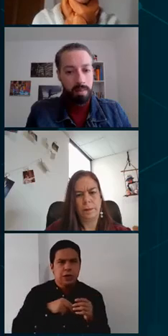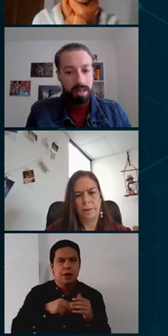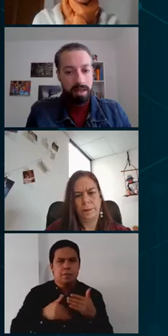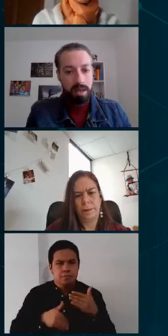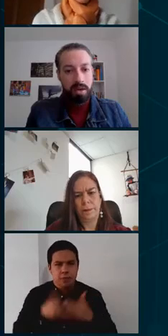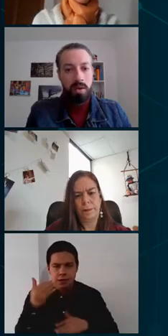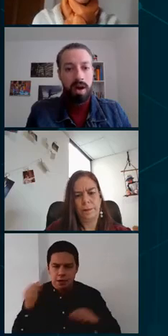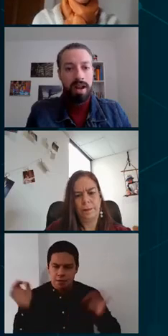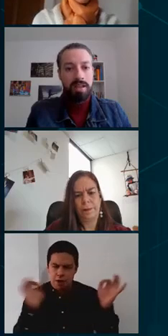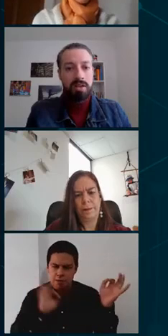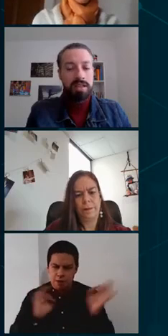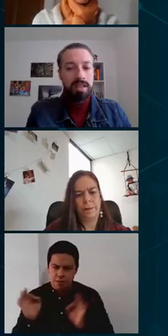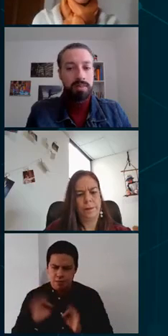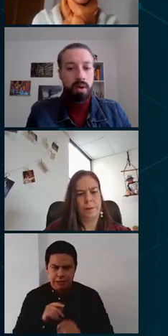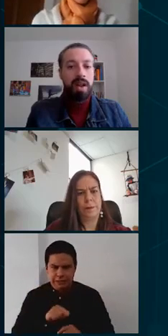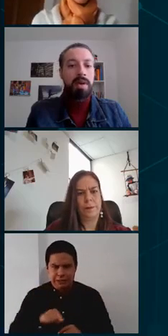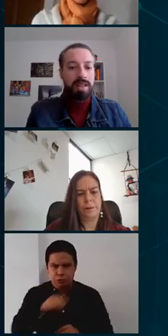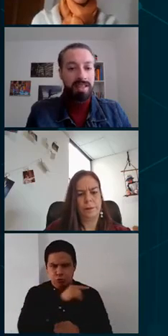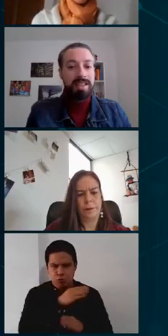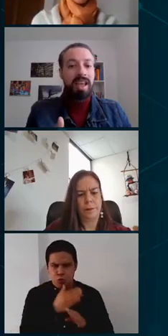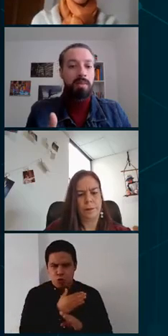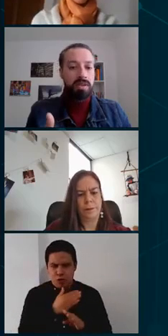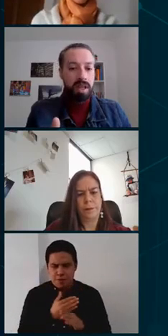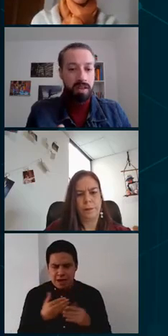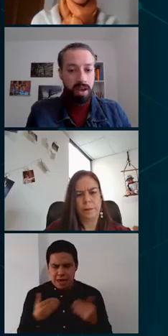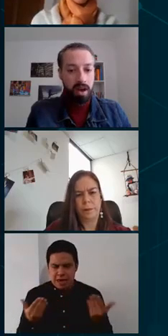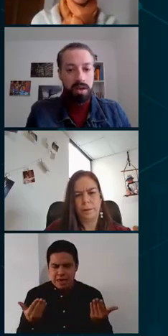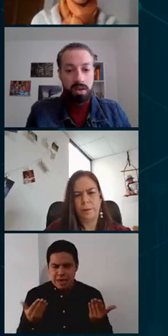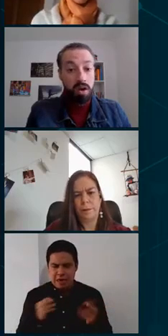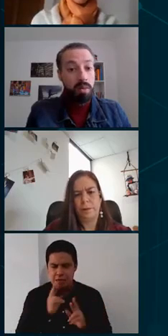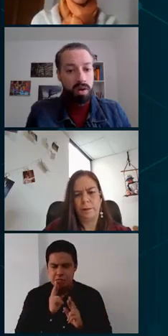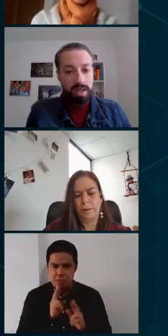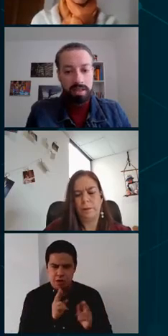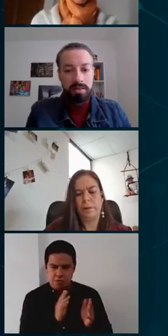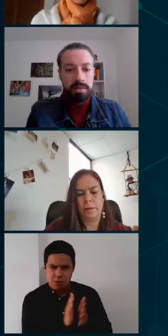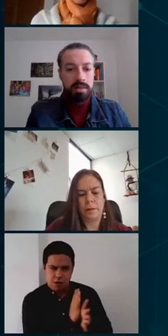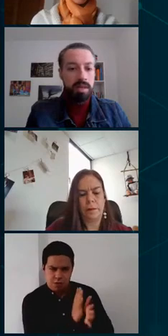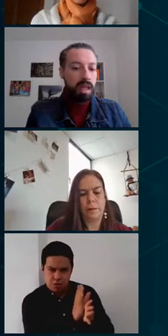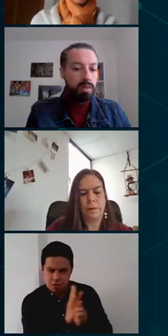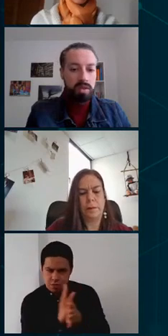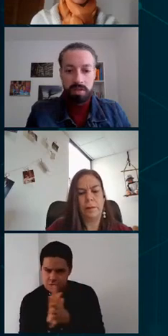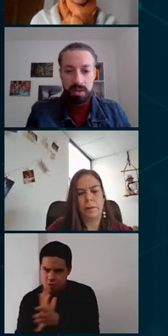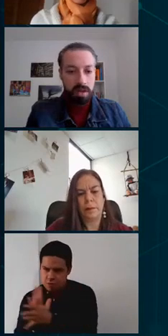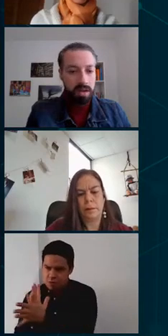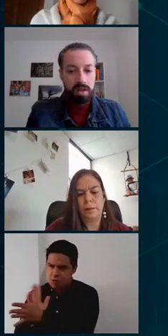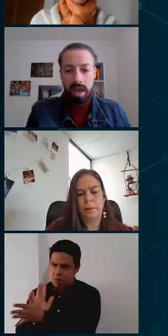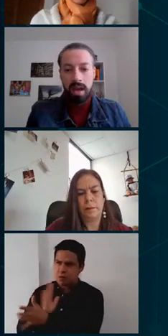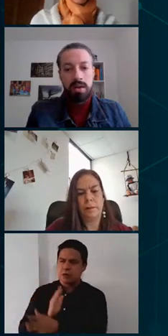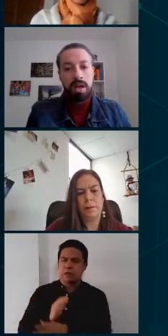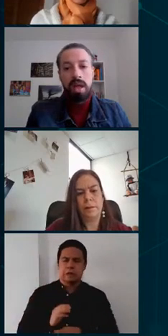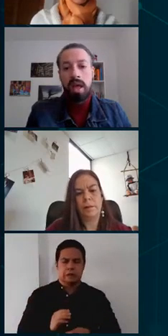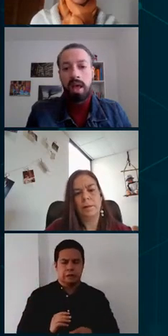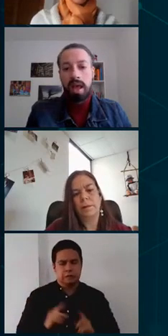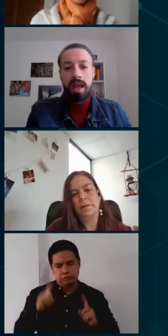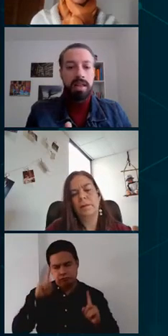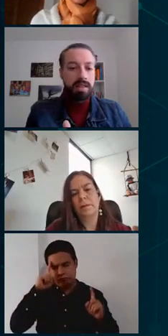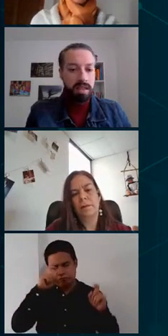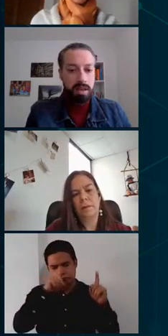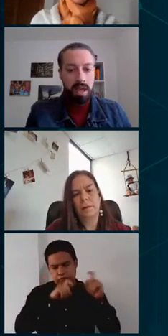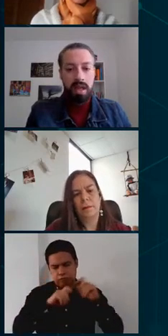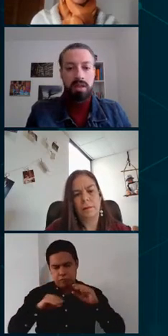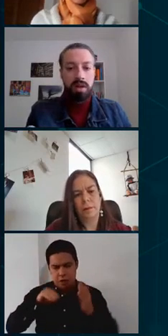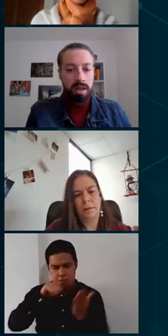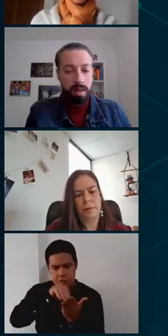es la problemática, cuáles son esas problemáticas que hemos identificado que son comunes, que muchas personas nos dijeron,